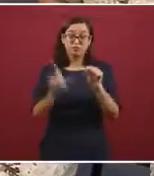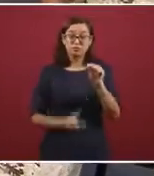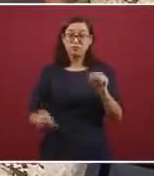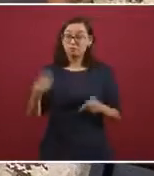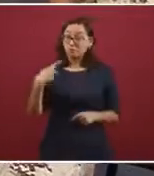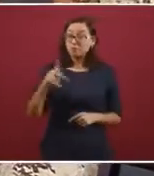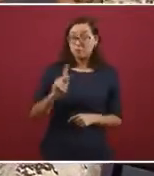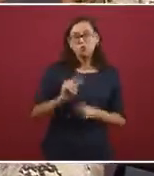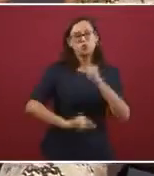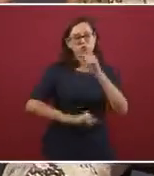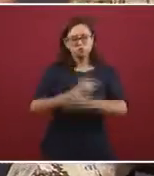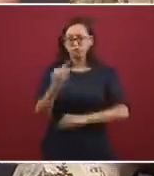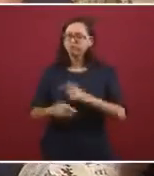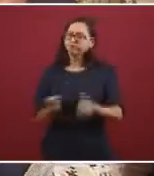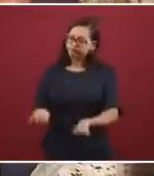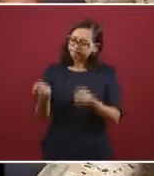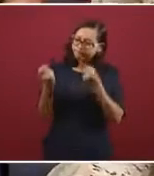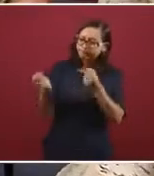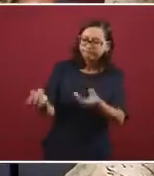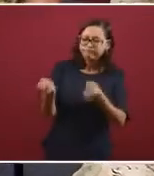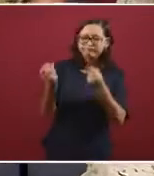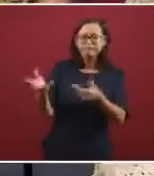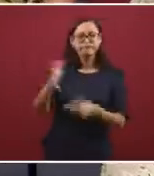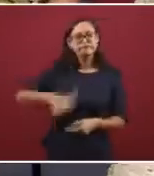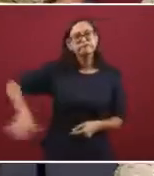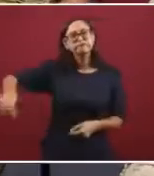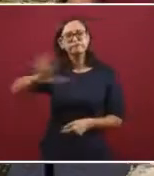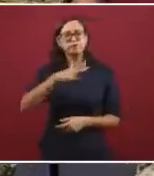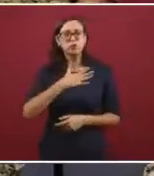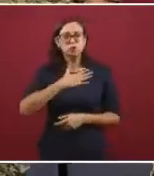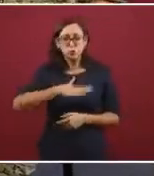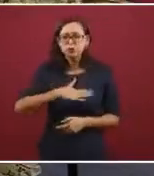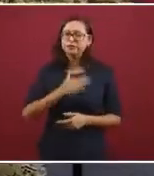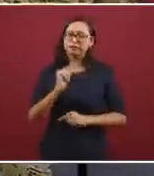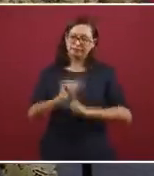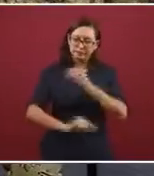hambre y la sed de justicia de nuestro pueblo. Poco a poco